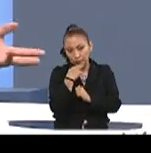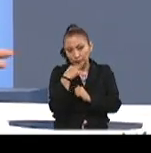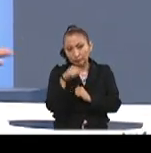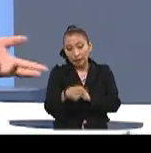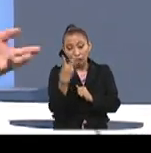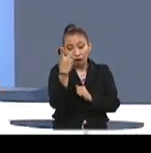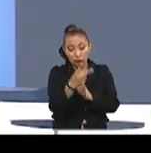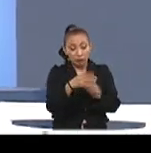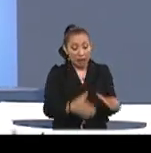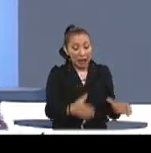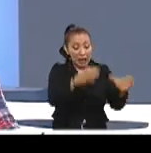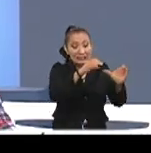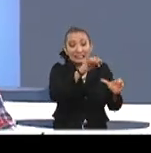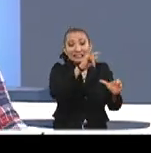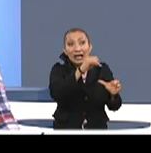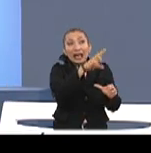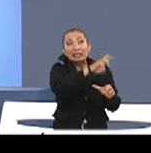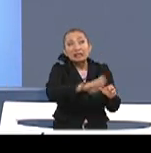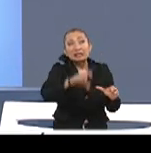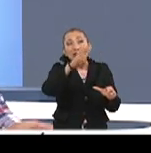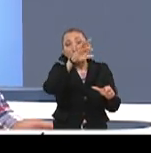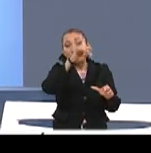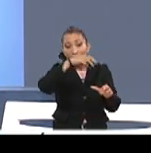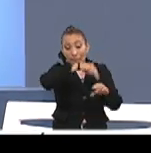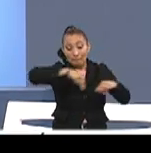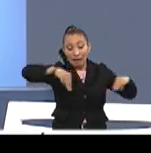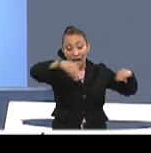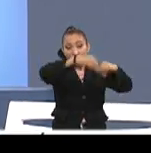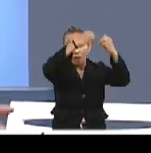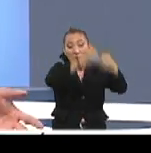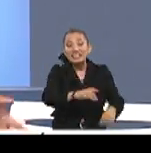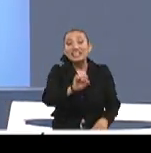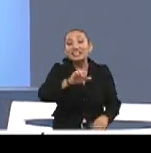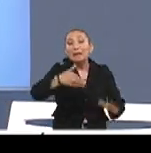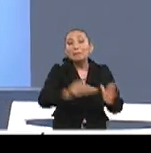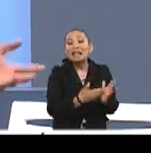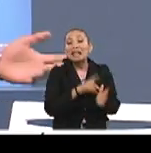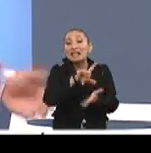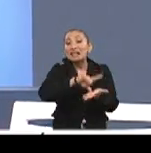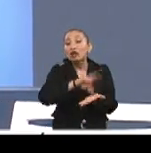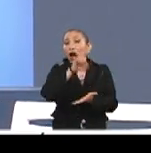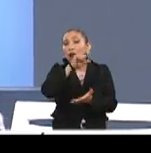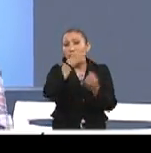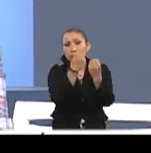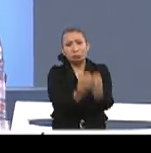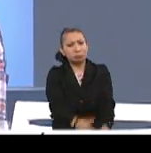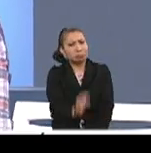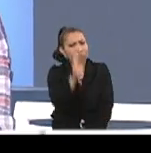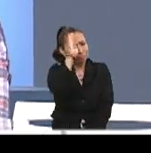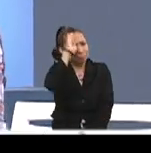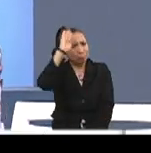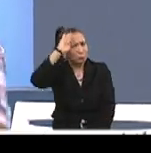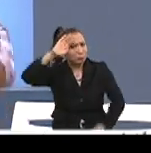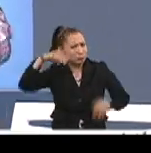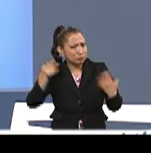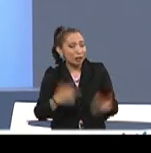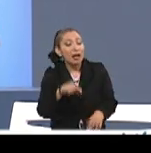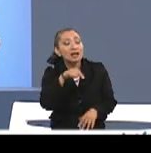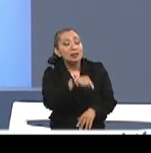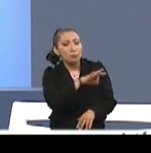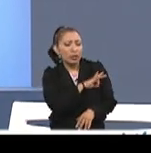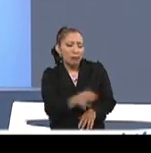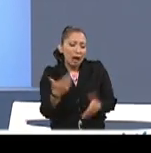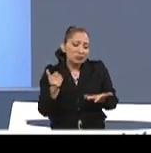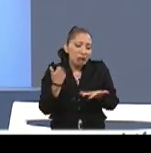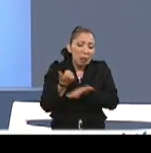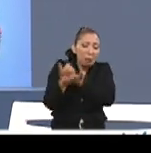en ambas, para una cisterna promedio de 350 metros cúbicos se desperdician 60 mil litros de agua, es una cantidad abismal. Entonces, creemos que podemos